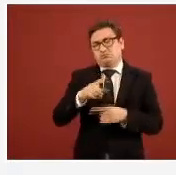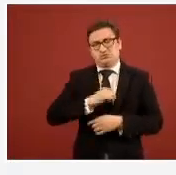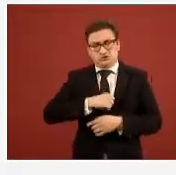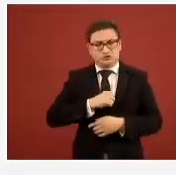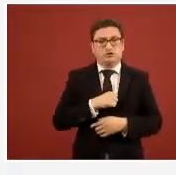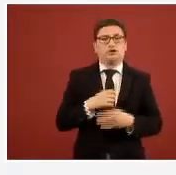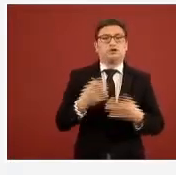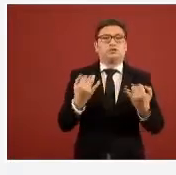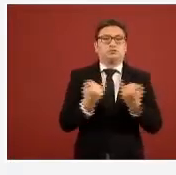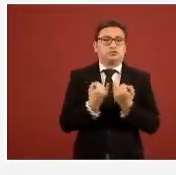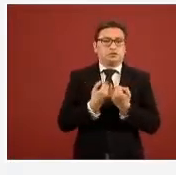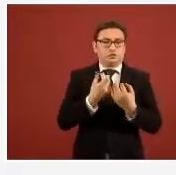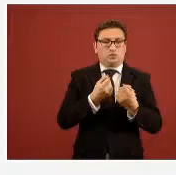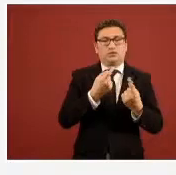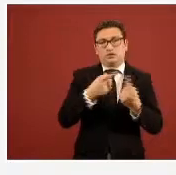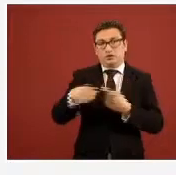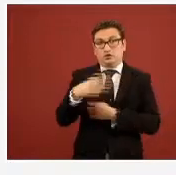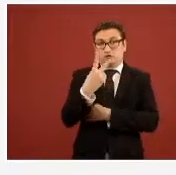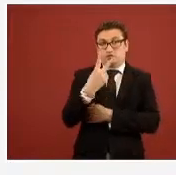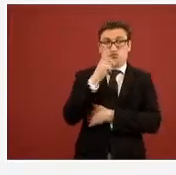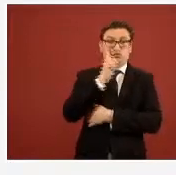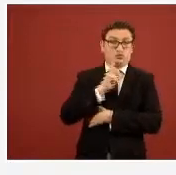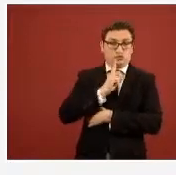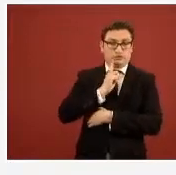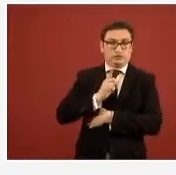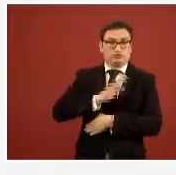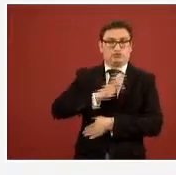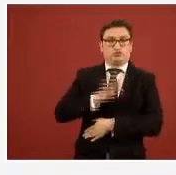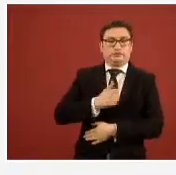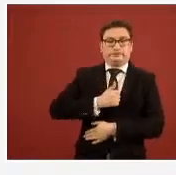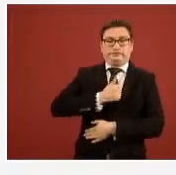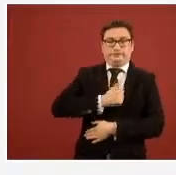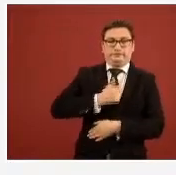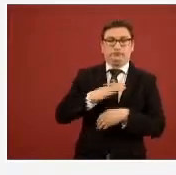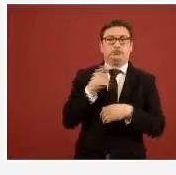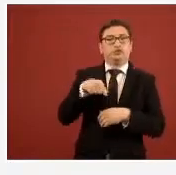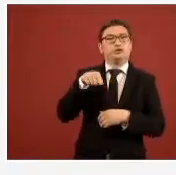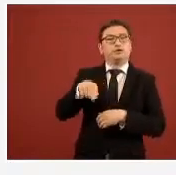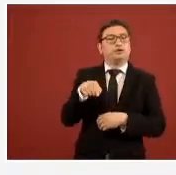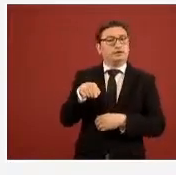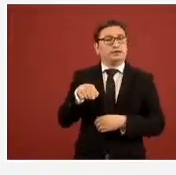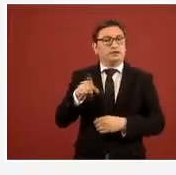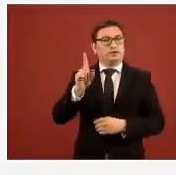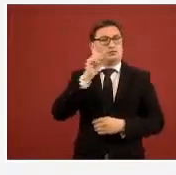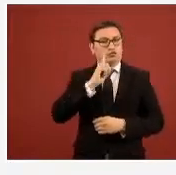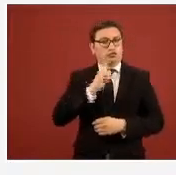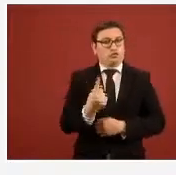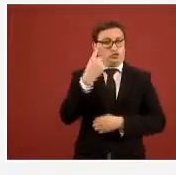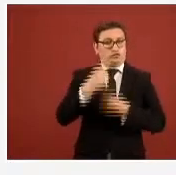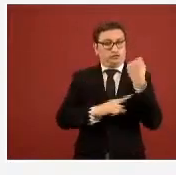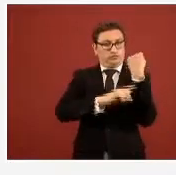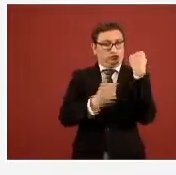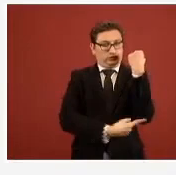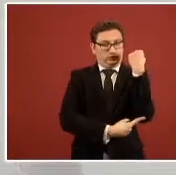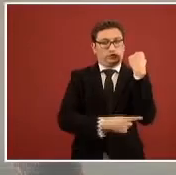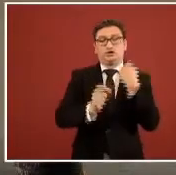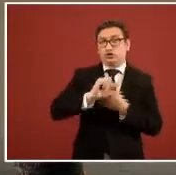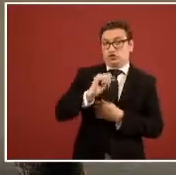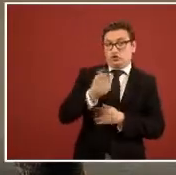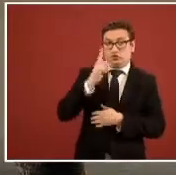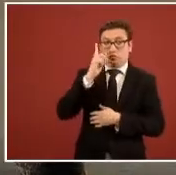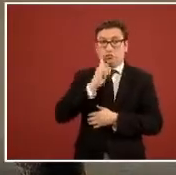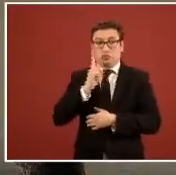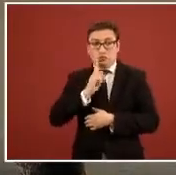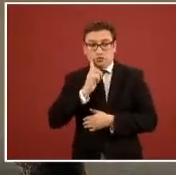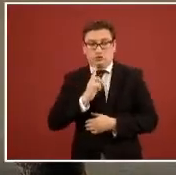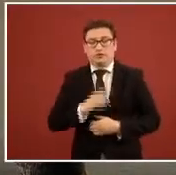también las dos mujeres que lamentablemente perdieron la vida habiendo estado una de ellas embarazada y otra de ellas ya en su fase